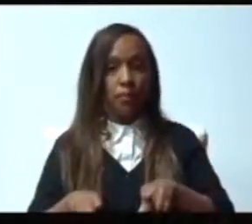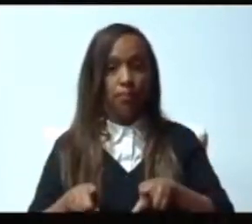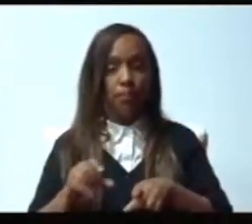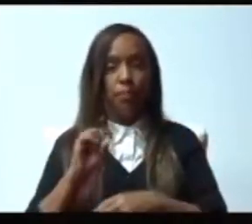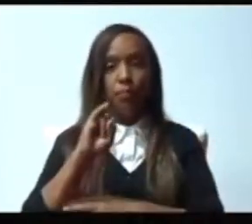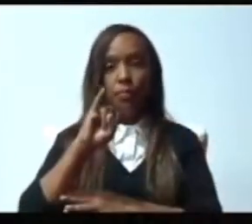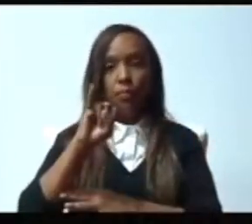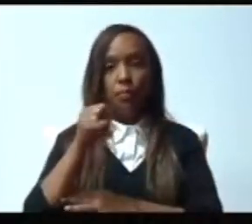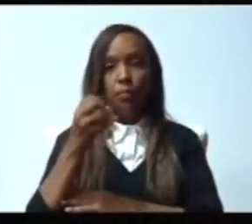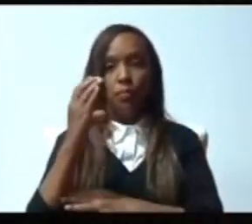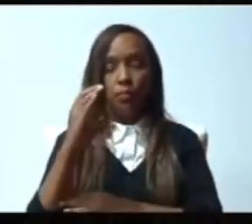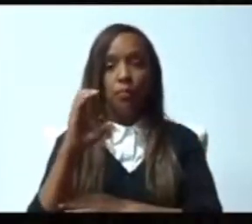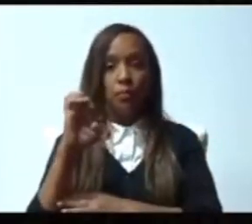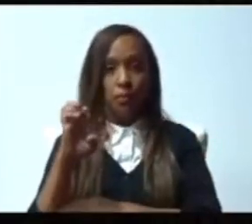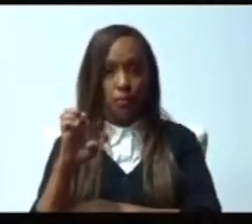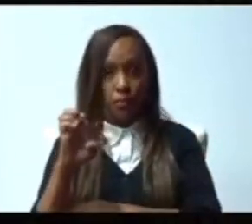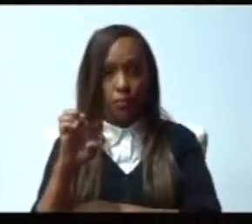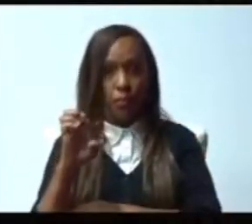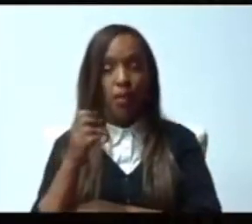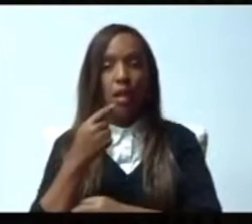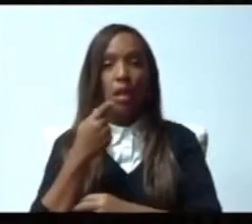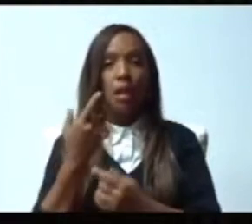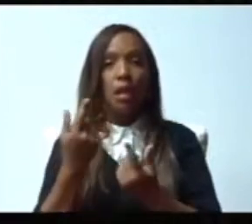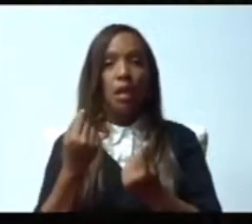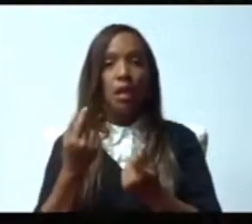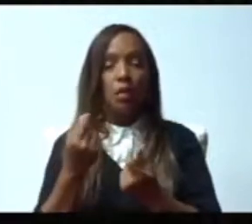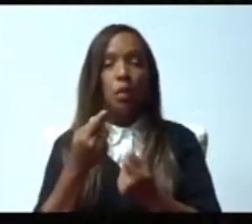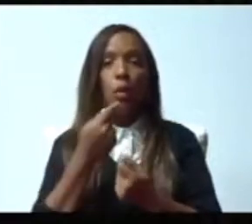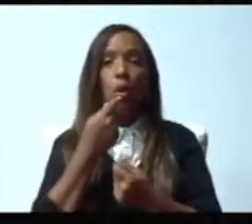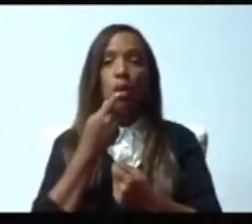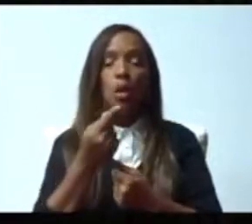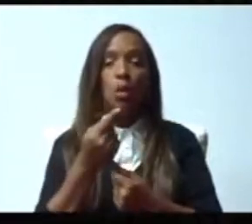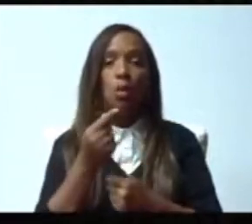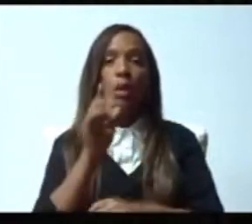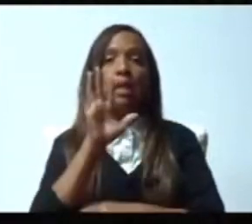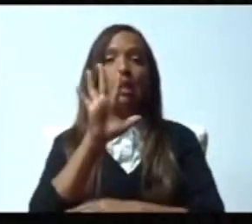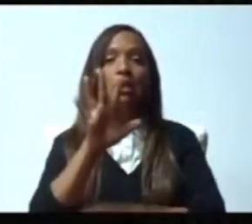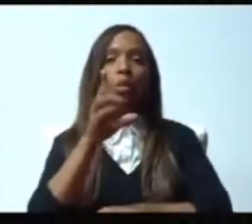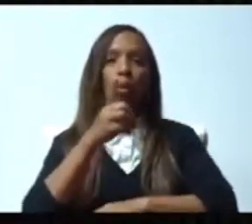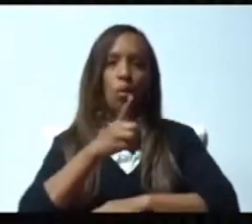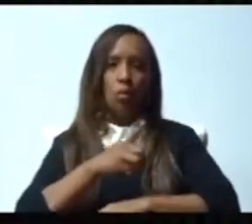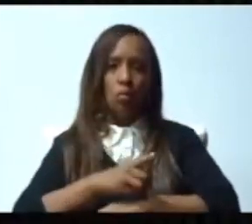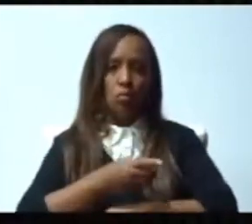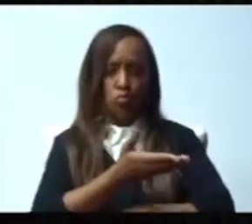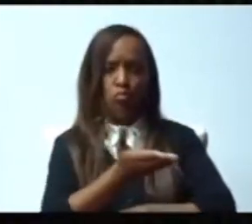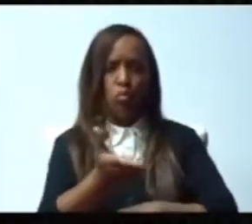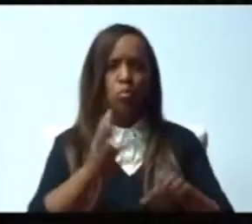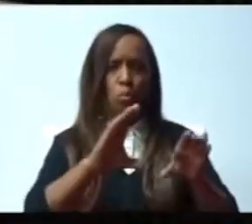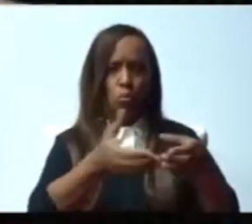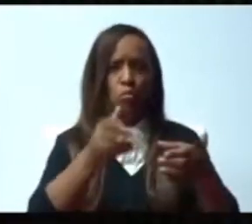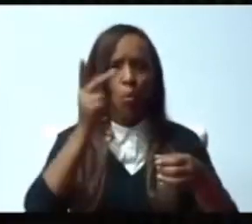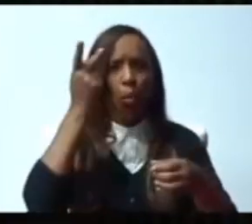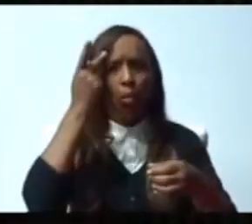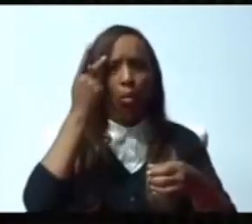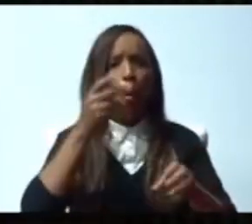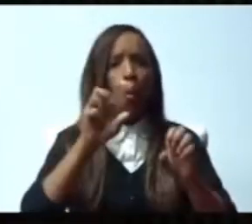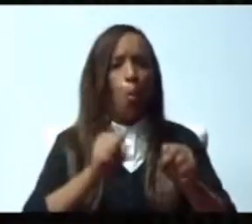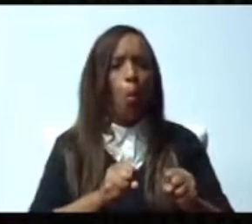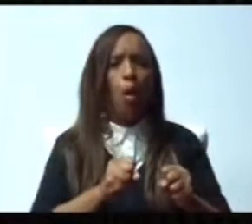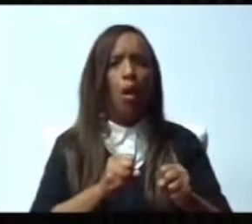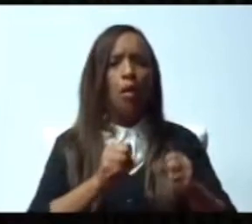para que los partidos emitieran sus opiniones ellos aceptaron así estas opiniones y